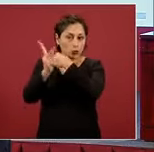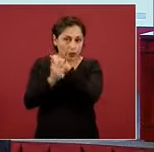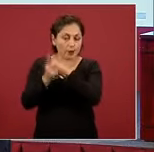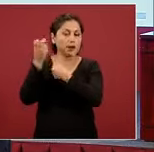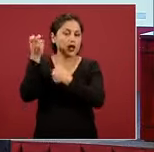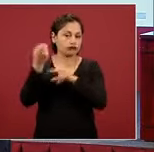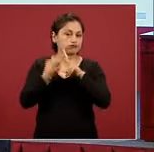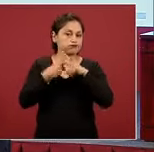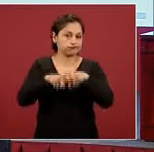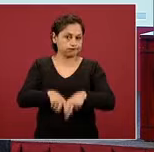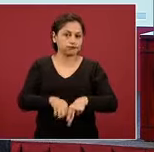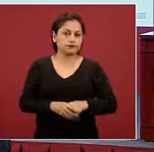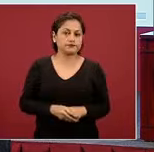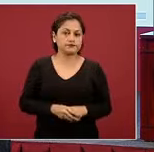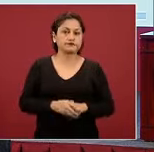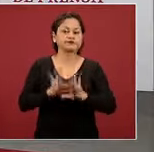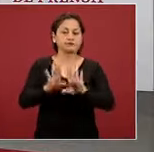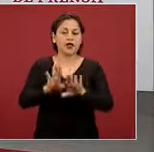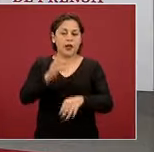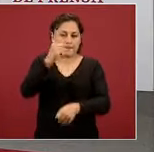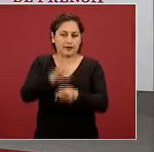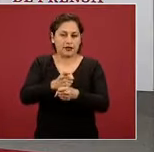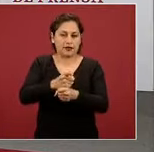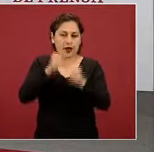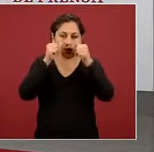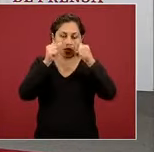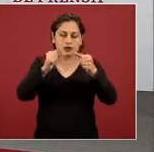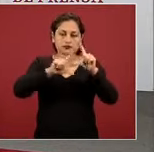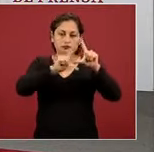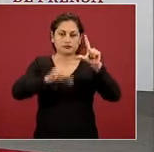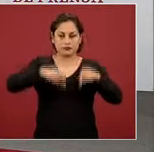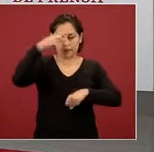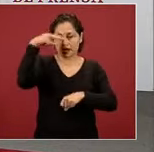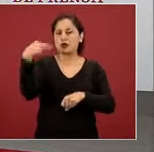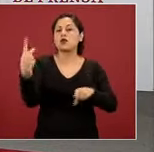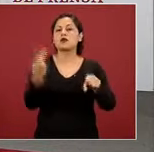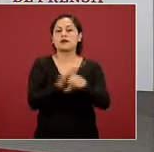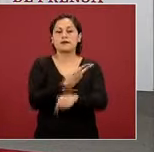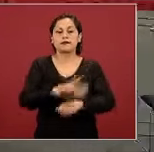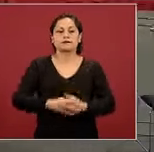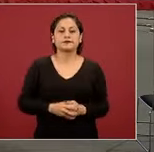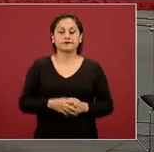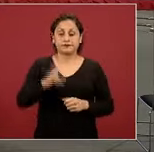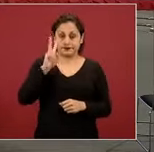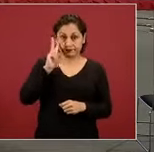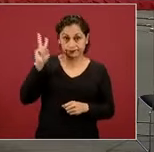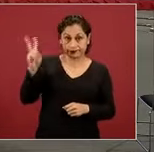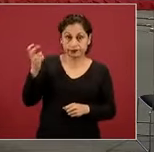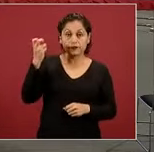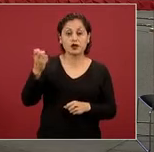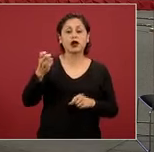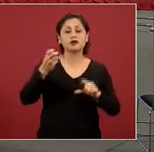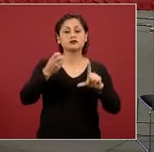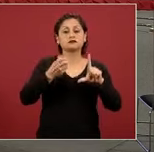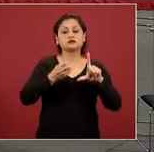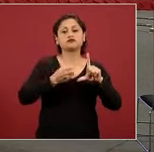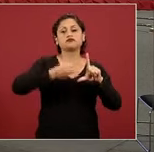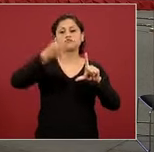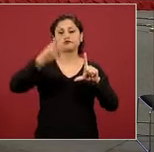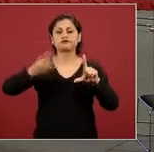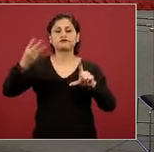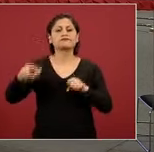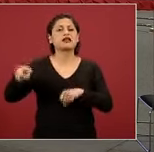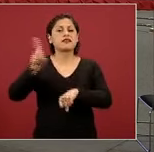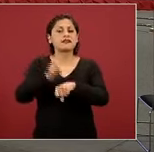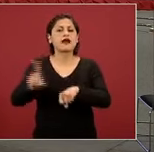COVID-19. Veamos primero la información de México. Por favor, la siguiente. Esta es la curva epidémica que presentamos todos los días